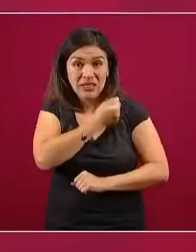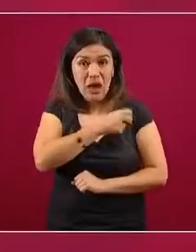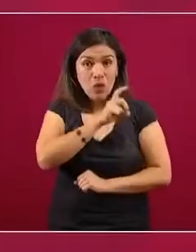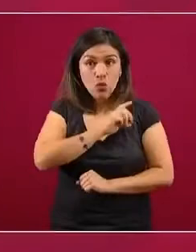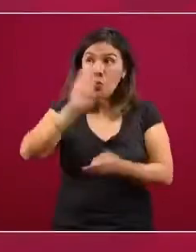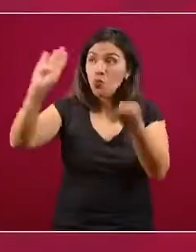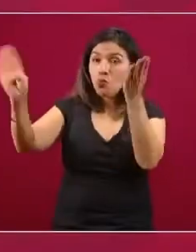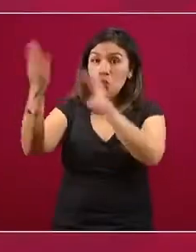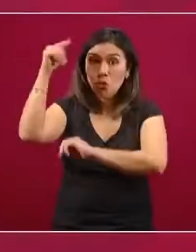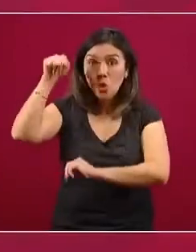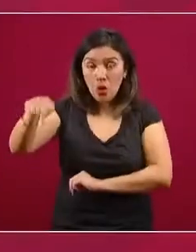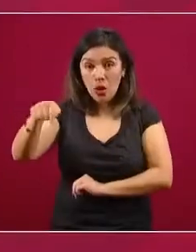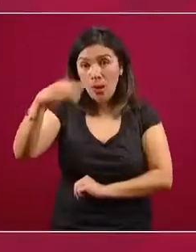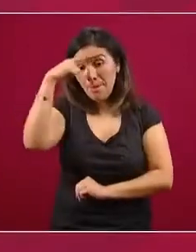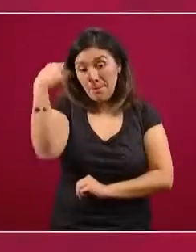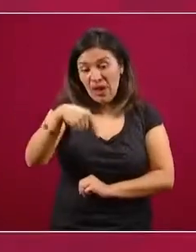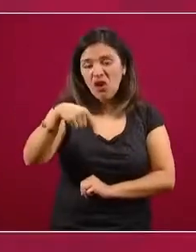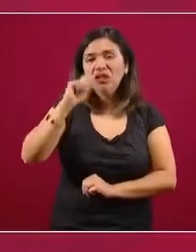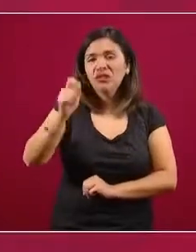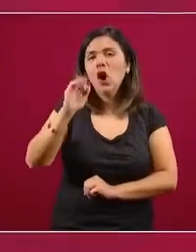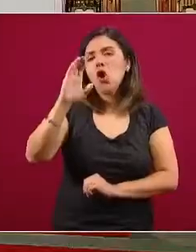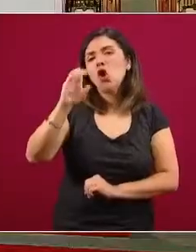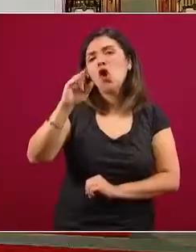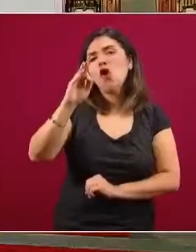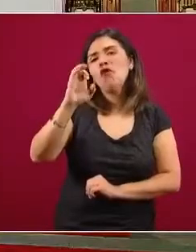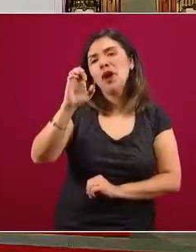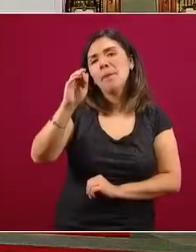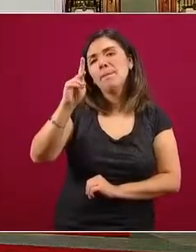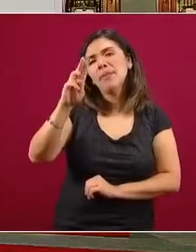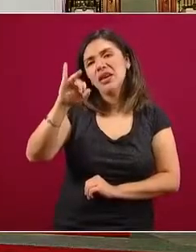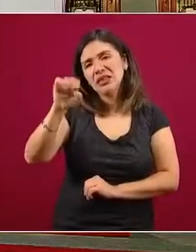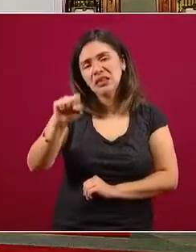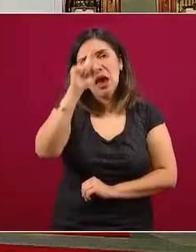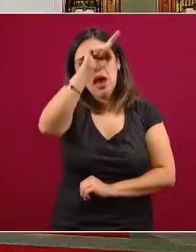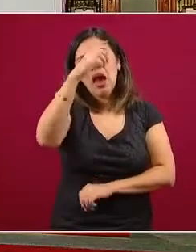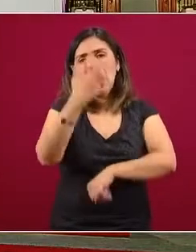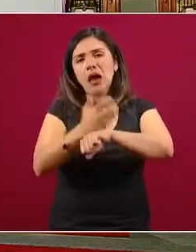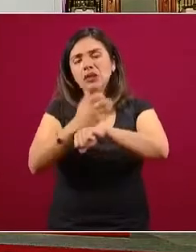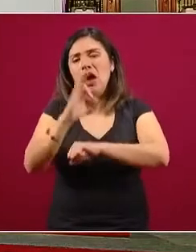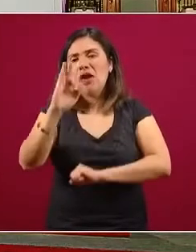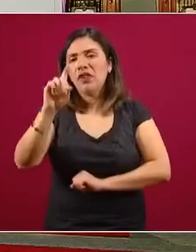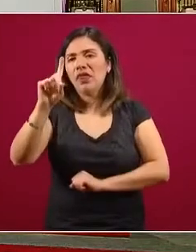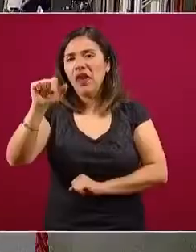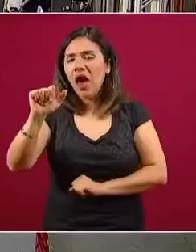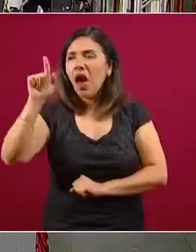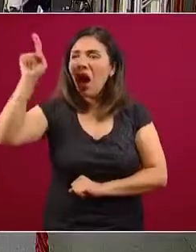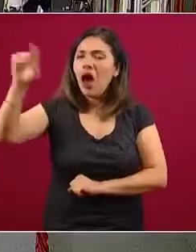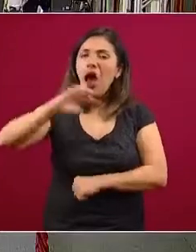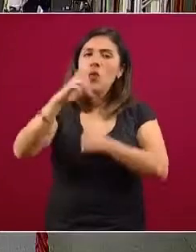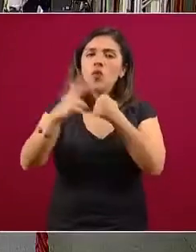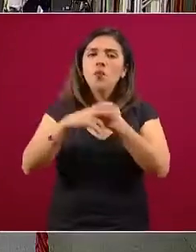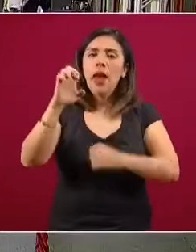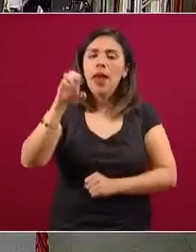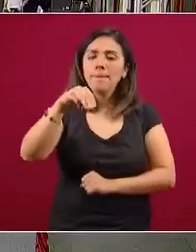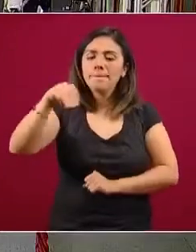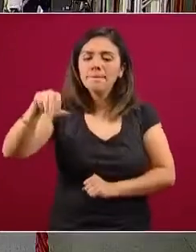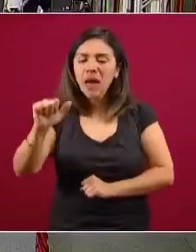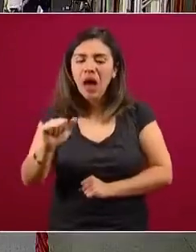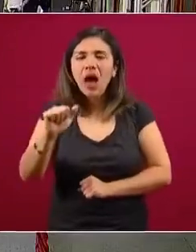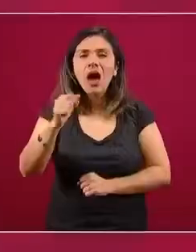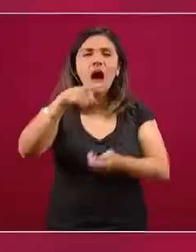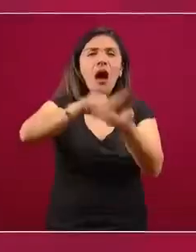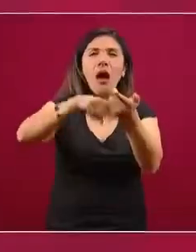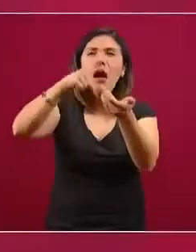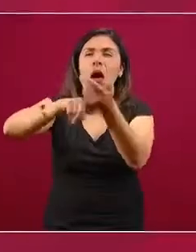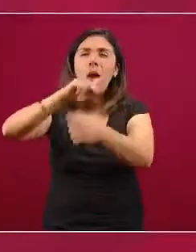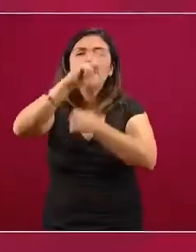del mundo, en México es COFEPRIS, en Estados Unidos se llama FDA, en la región europea se llama EMA y al interior de cada país